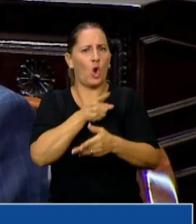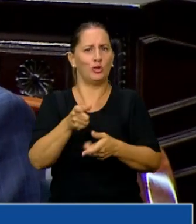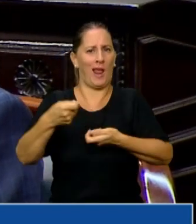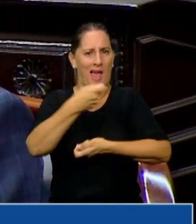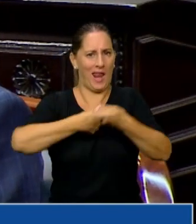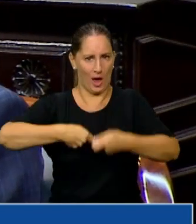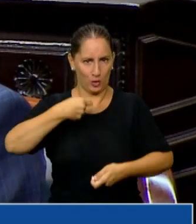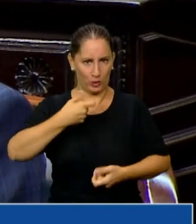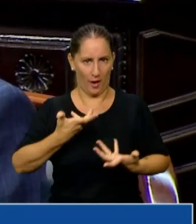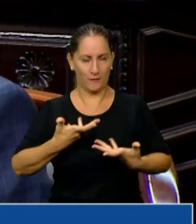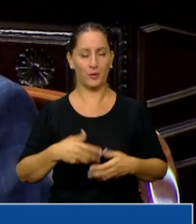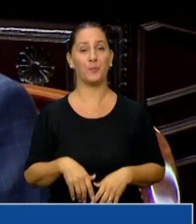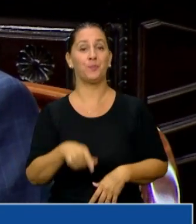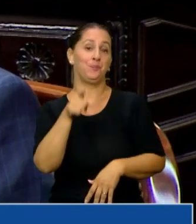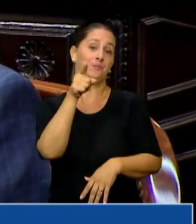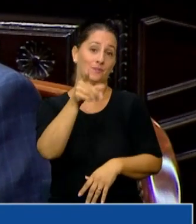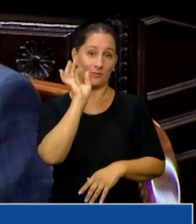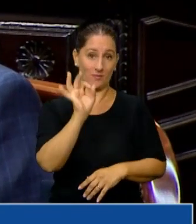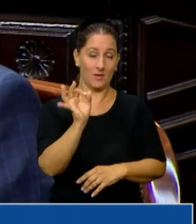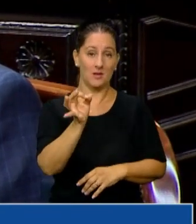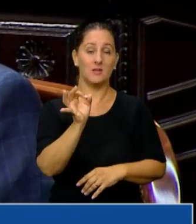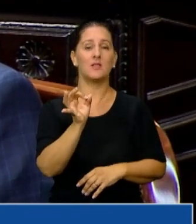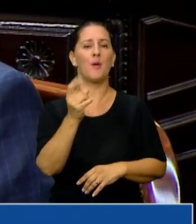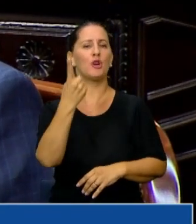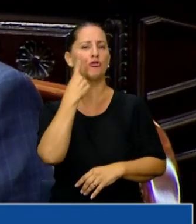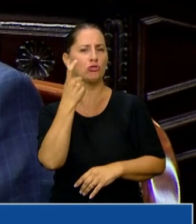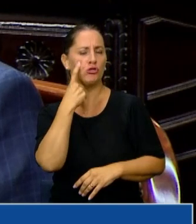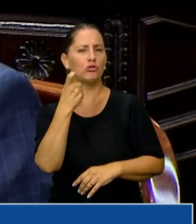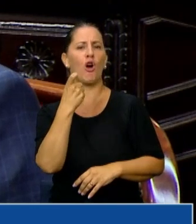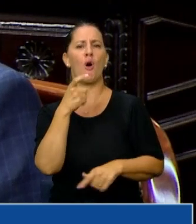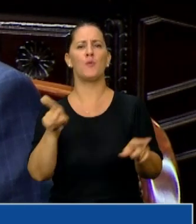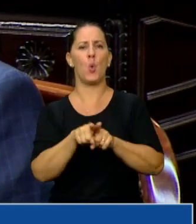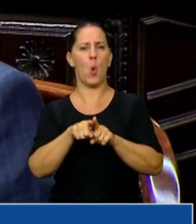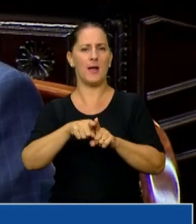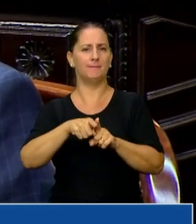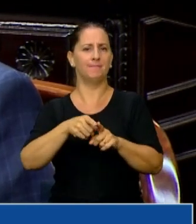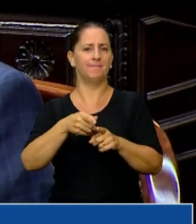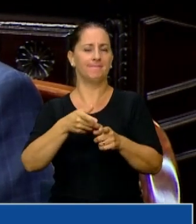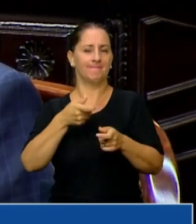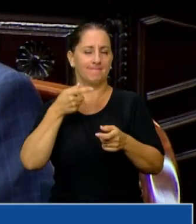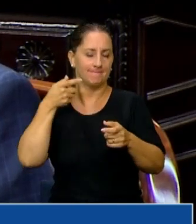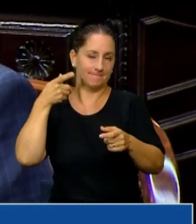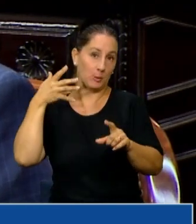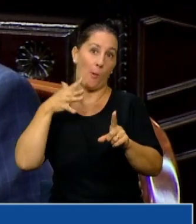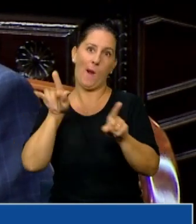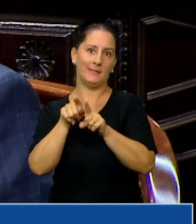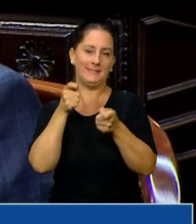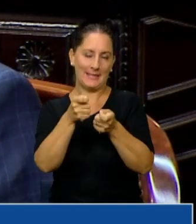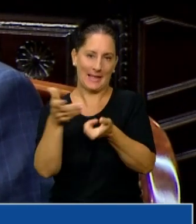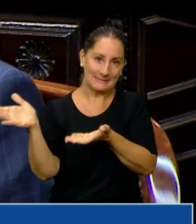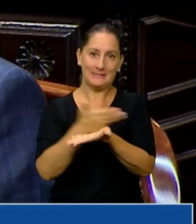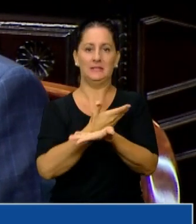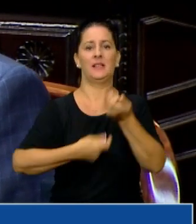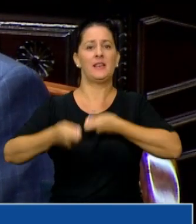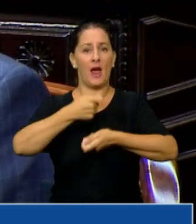narcotráfico. Y como usted sabe, el control y la represión del narcotráfico es